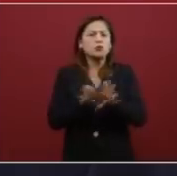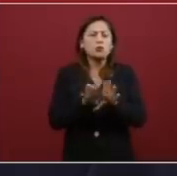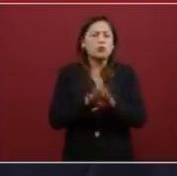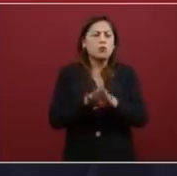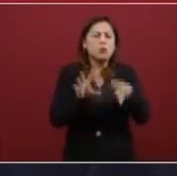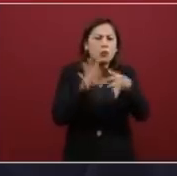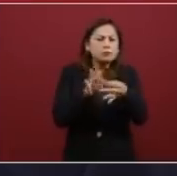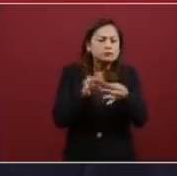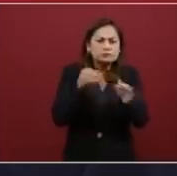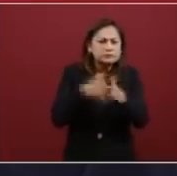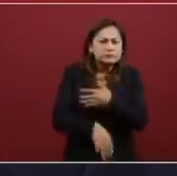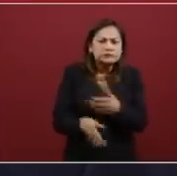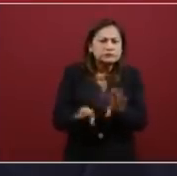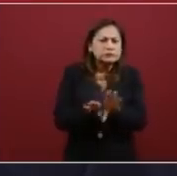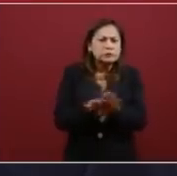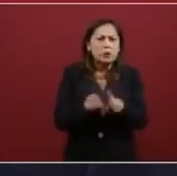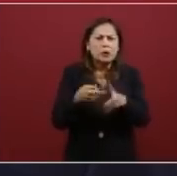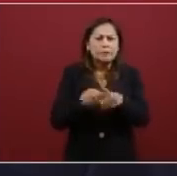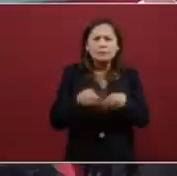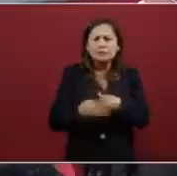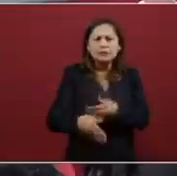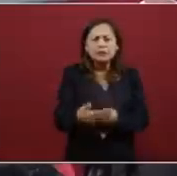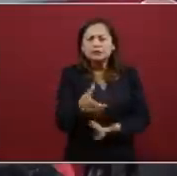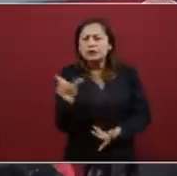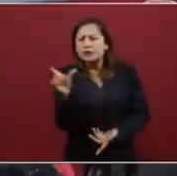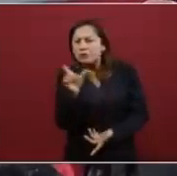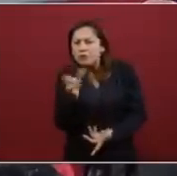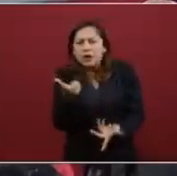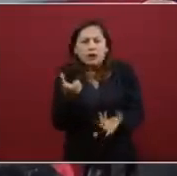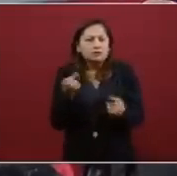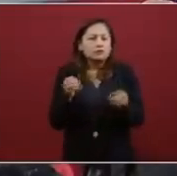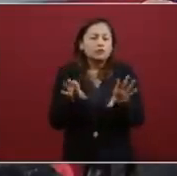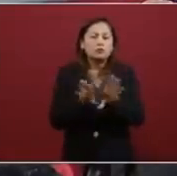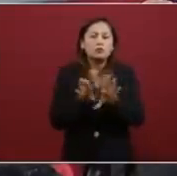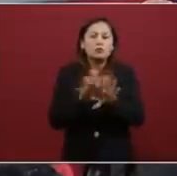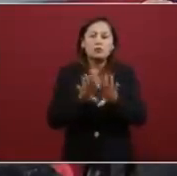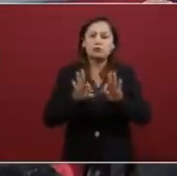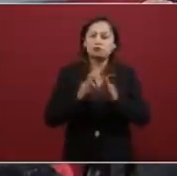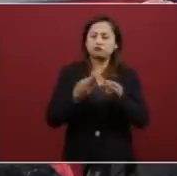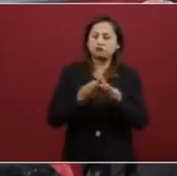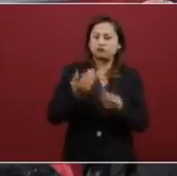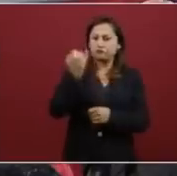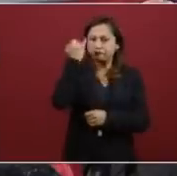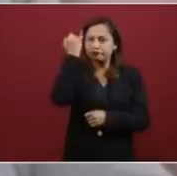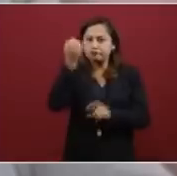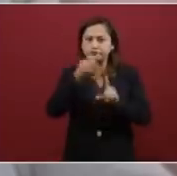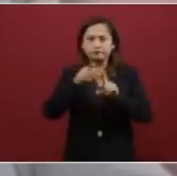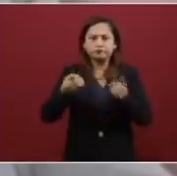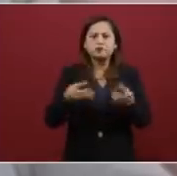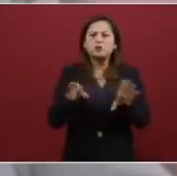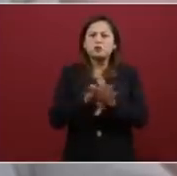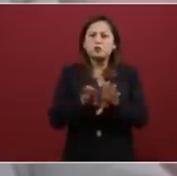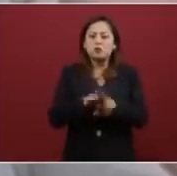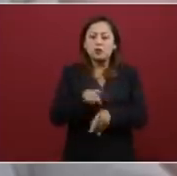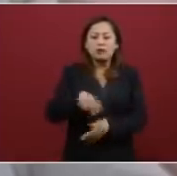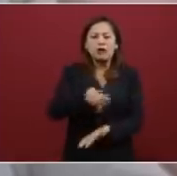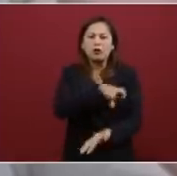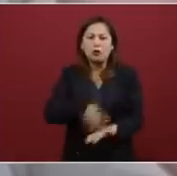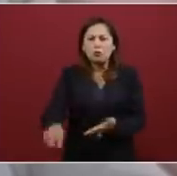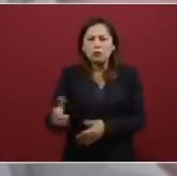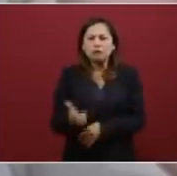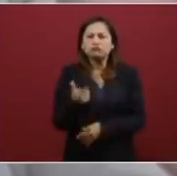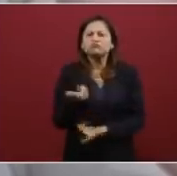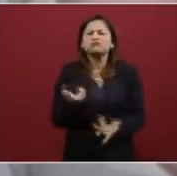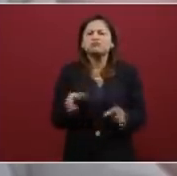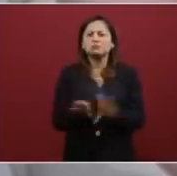que se estaría combatiendo y la compra de estas armas? Y finalmente